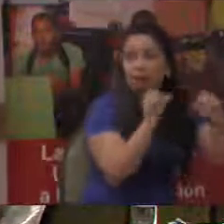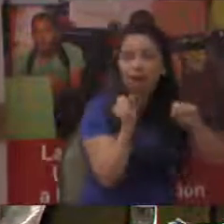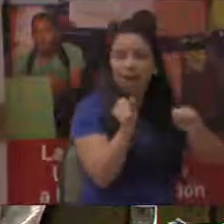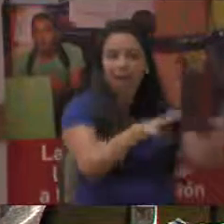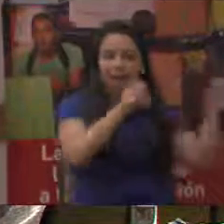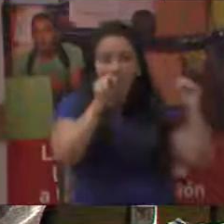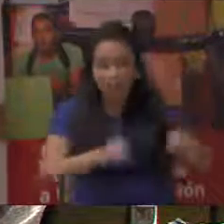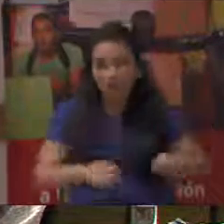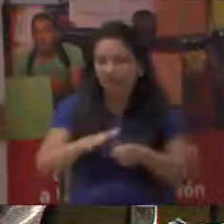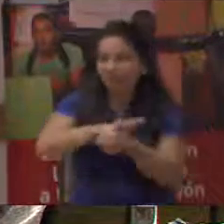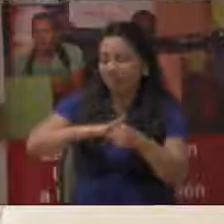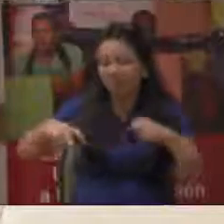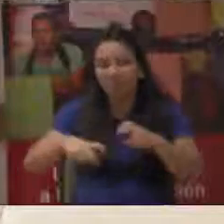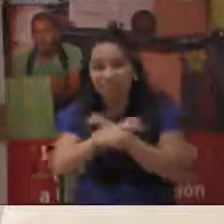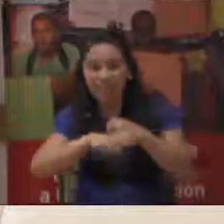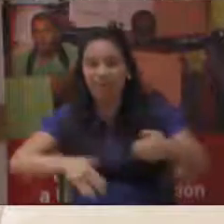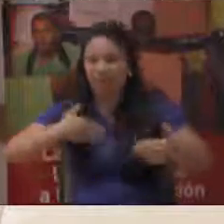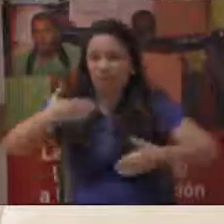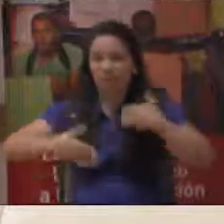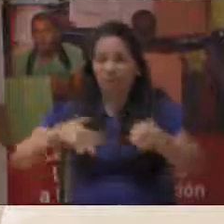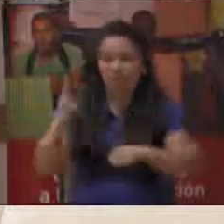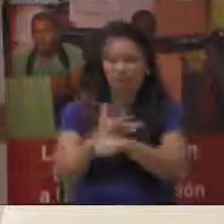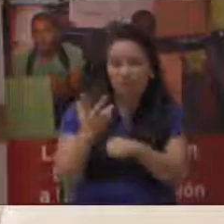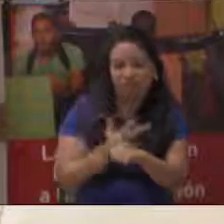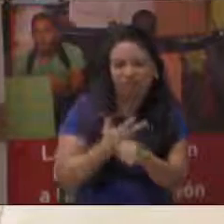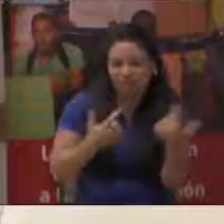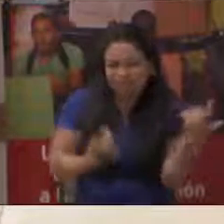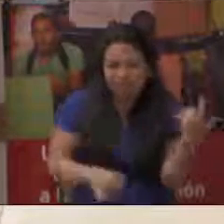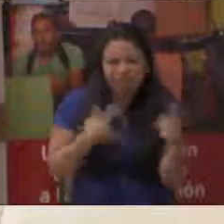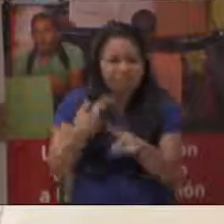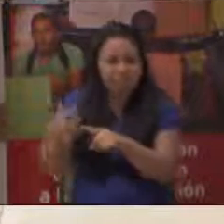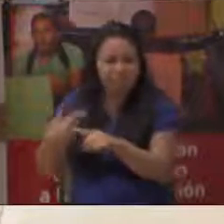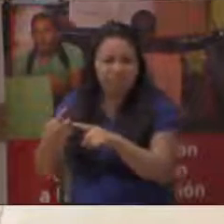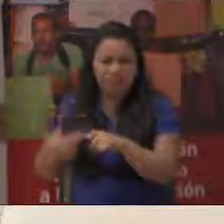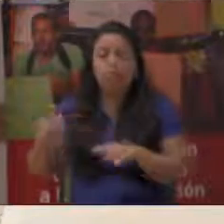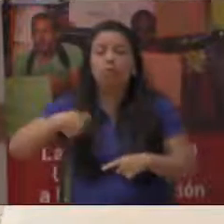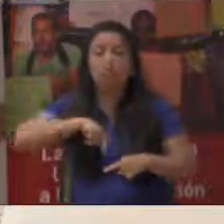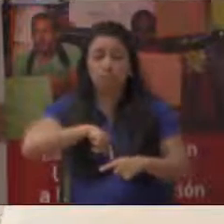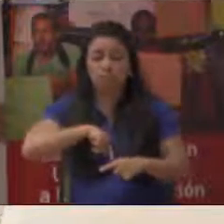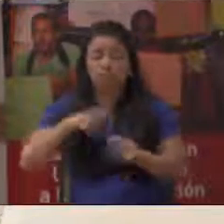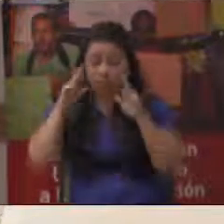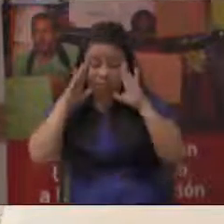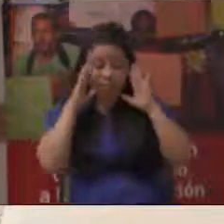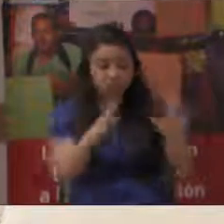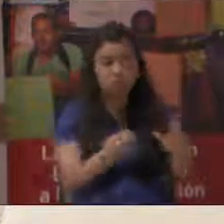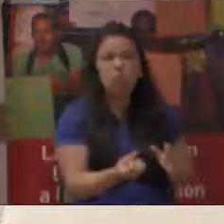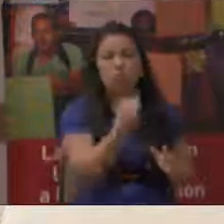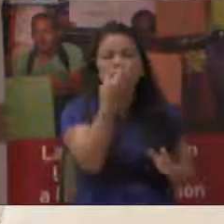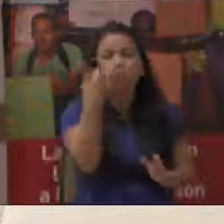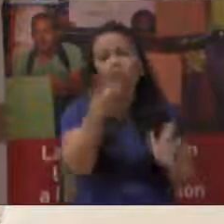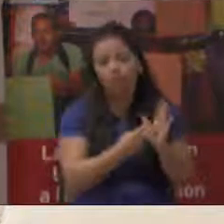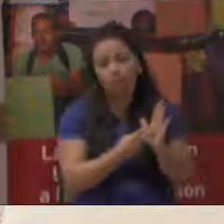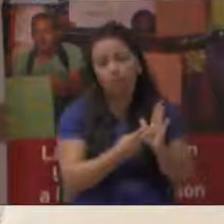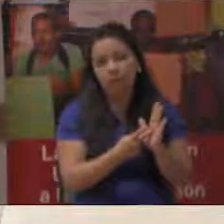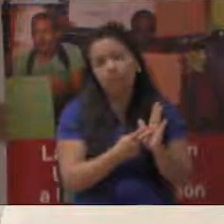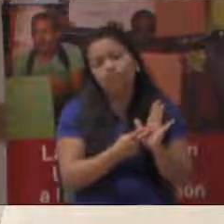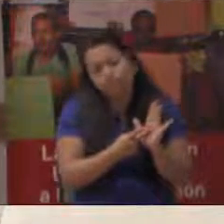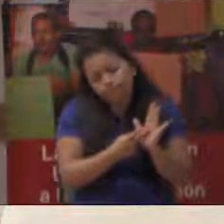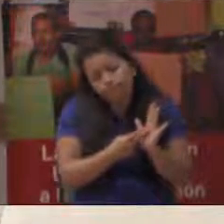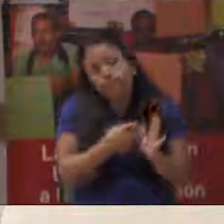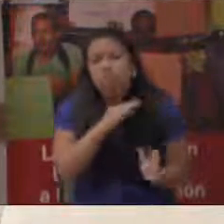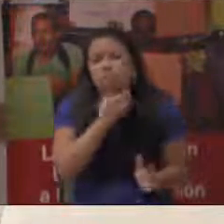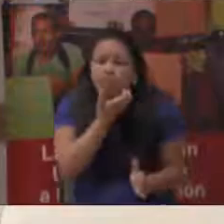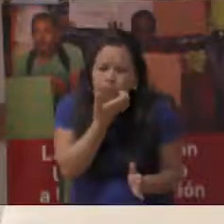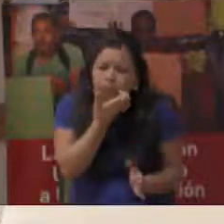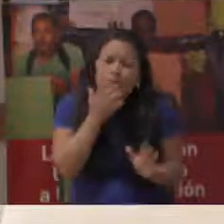ahí decirles, más de 2.000 muchachos han recibido una atención nuestra. Sé que es insuficiente, pero es el